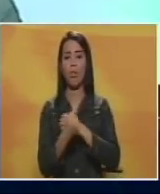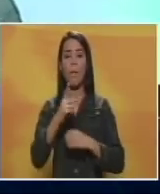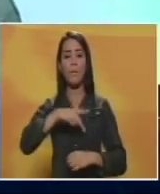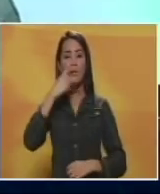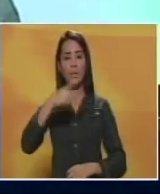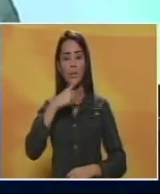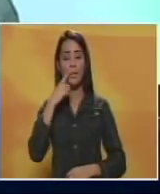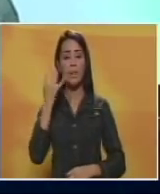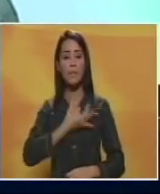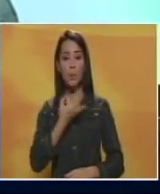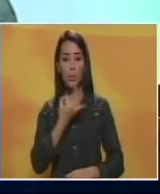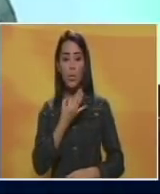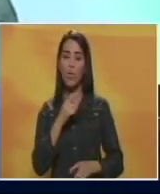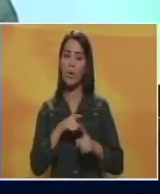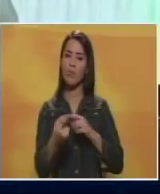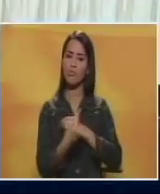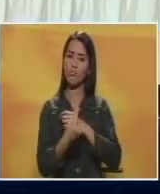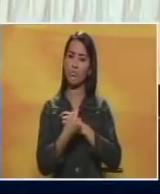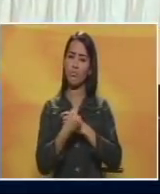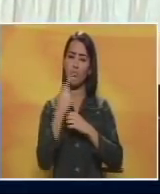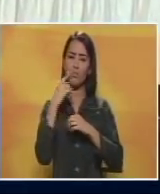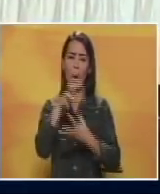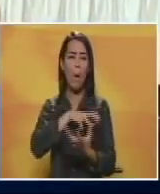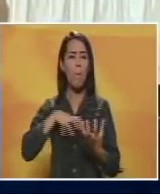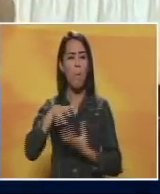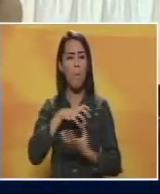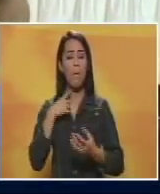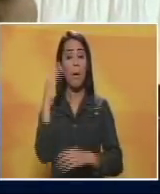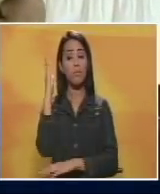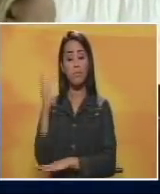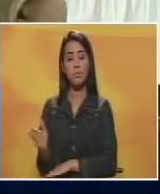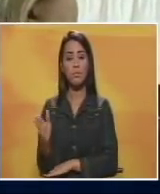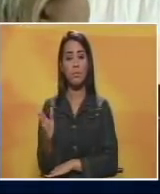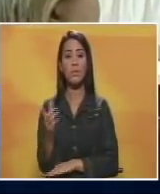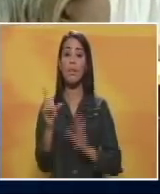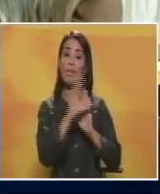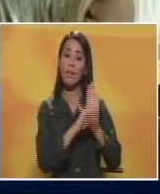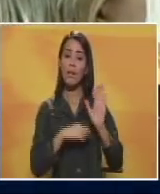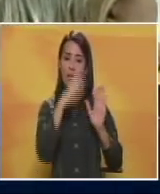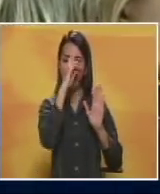política. Aseguró que quienes insistan en fomentar la violencia serán sancionados de acuerdo a las